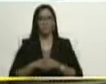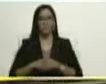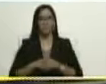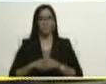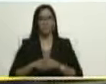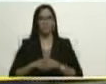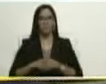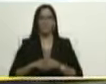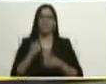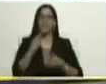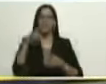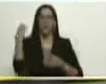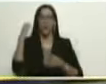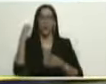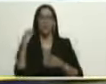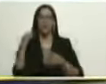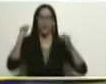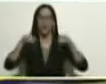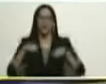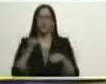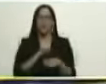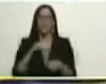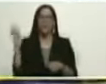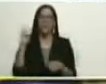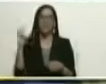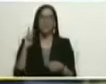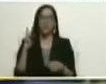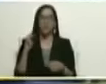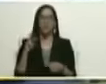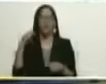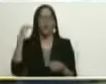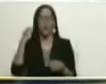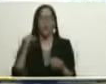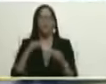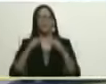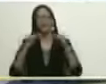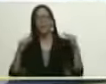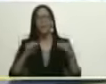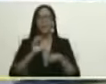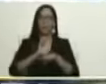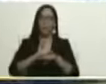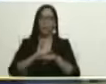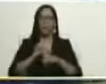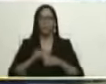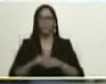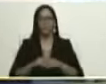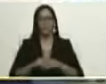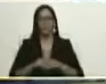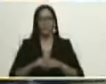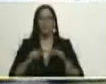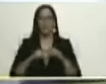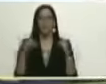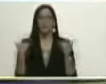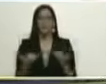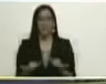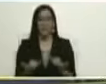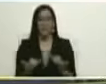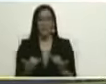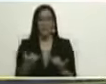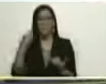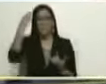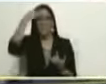Y decir Colombia es lo que hoy somos Venezuela, Colombia, Panamá y Ecuador. Pero ya